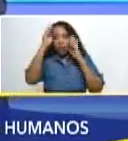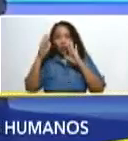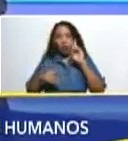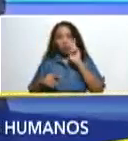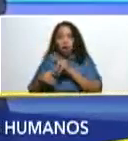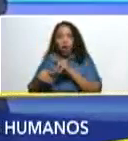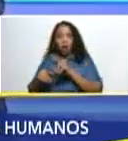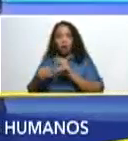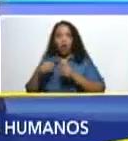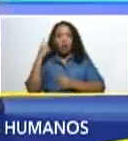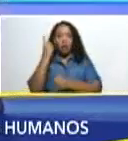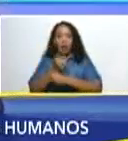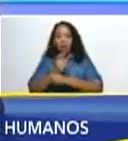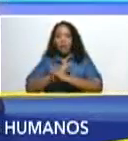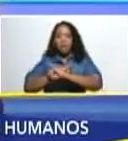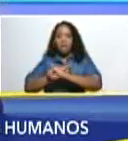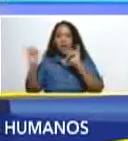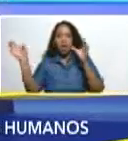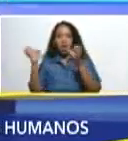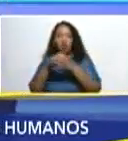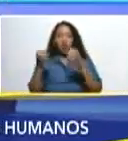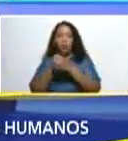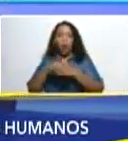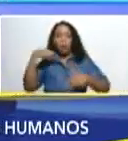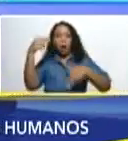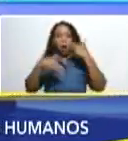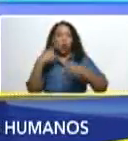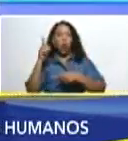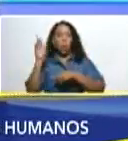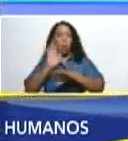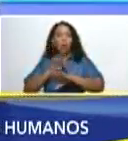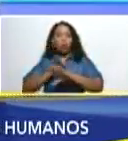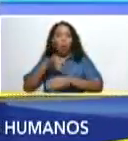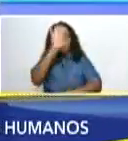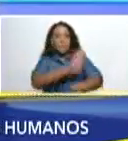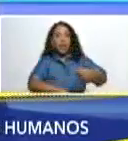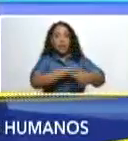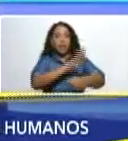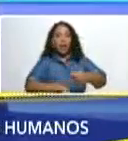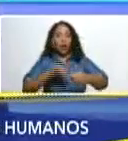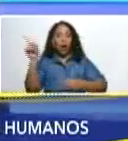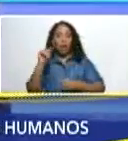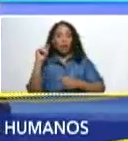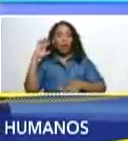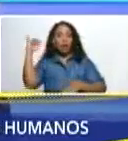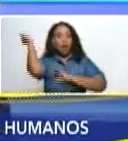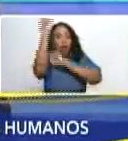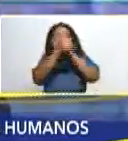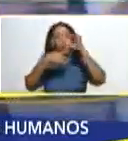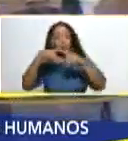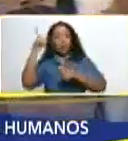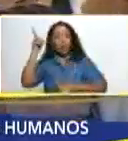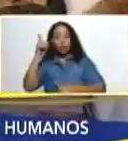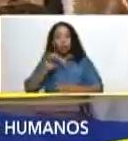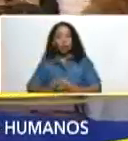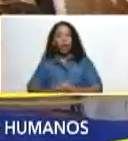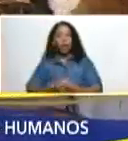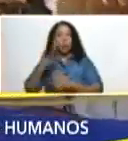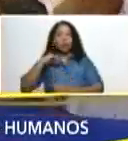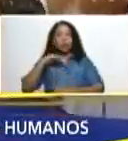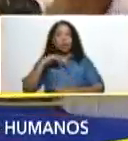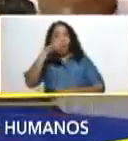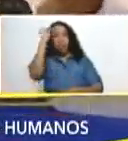combatido hasta que se acabe la banda criminal, como acaba de pasar en Barcelona con la banda criminal del Zorrillo, donde el 6CPC hizo un